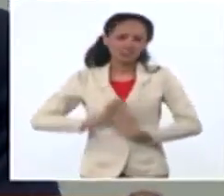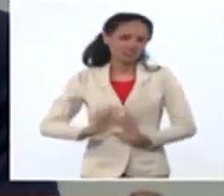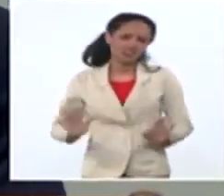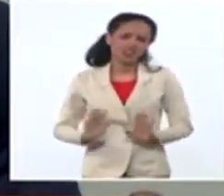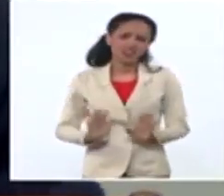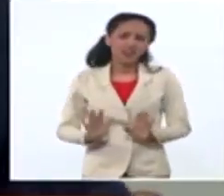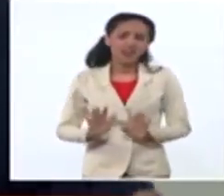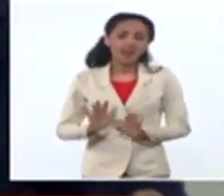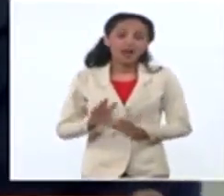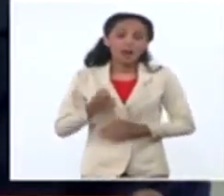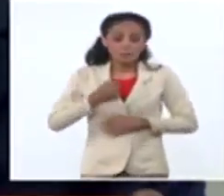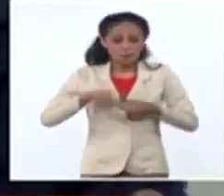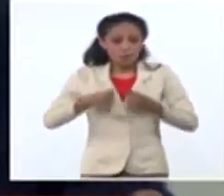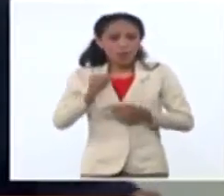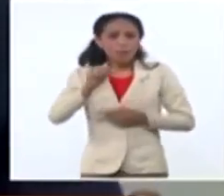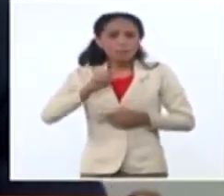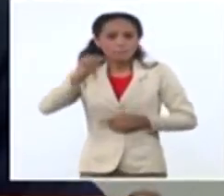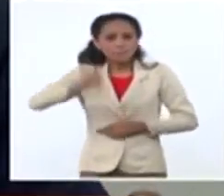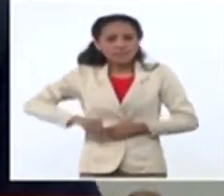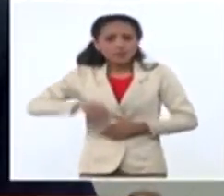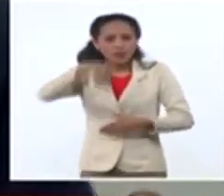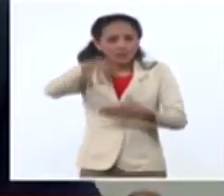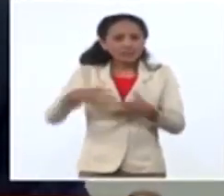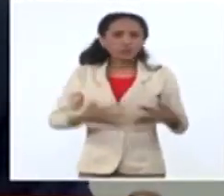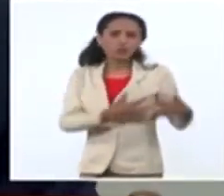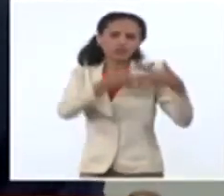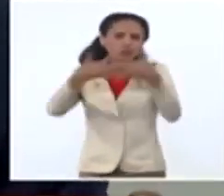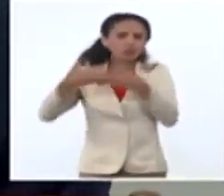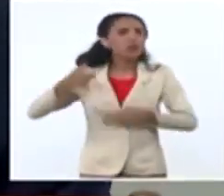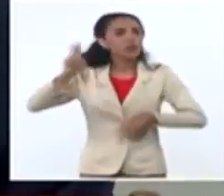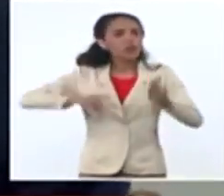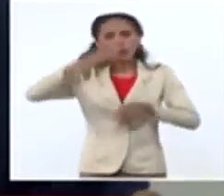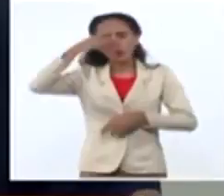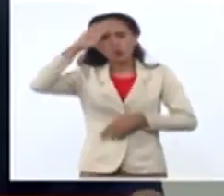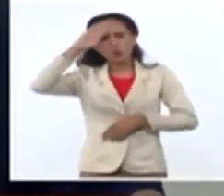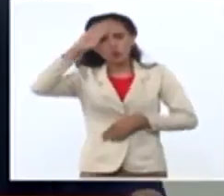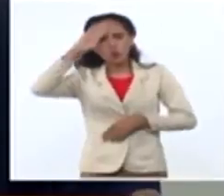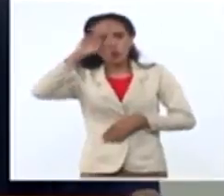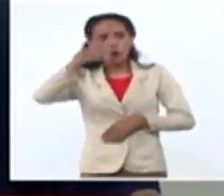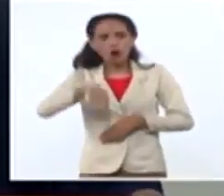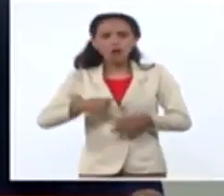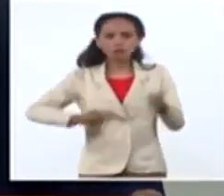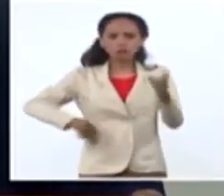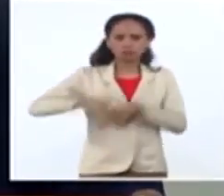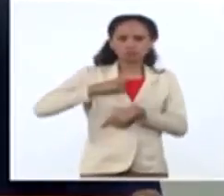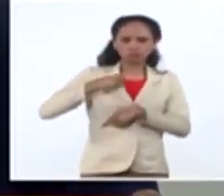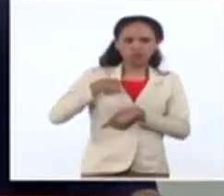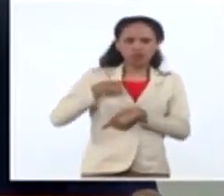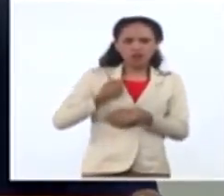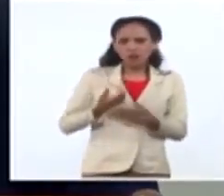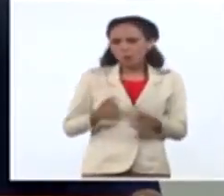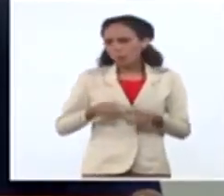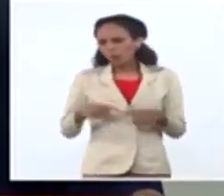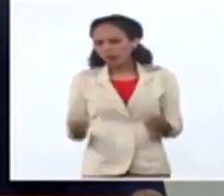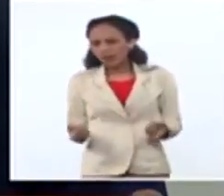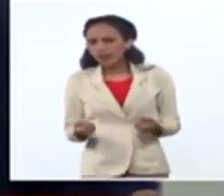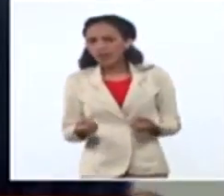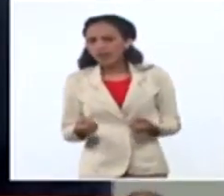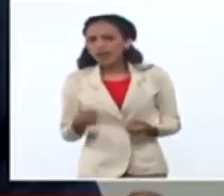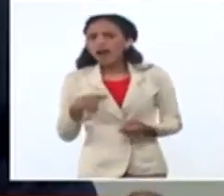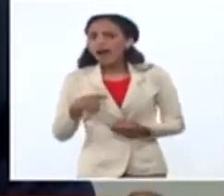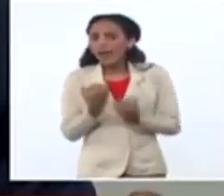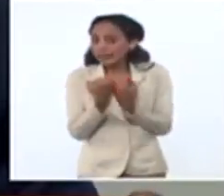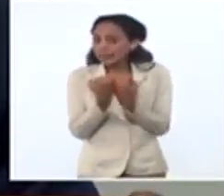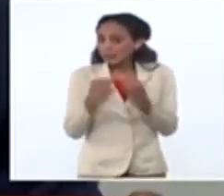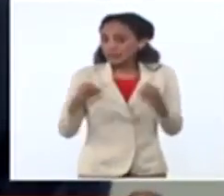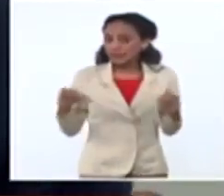Estados Unidos que se expresan a favor de la independencia, la soberanía, la